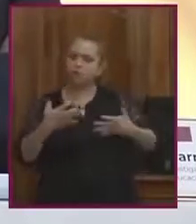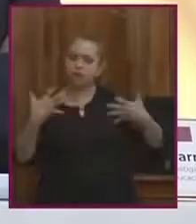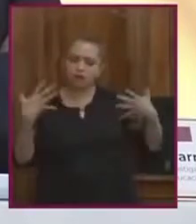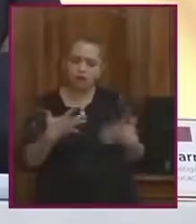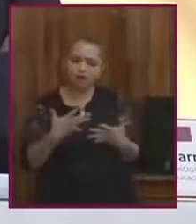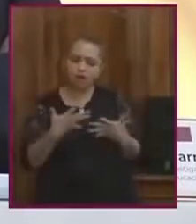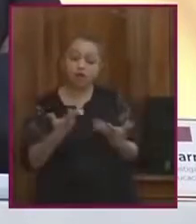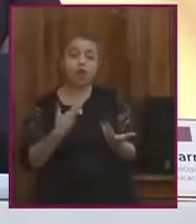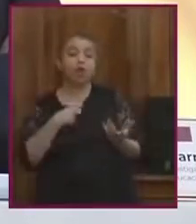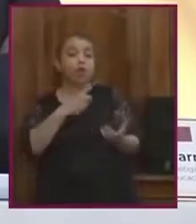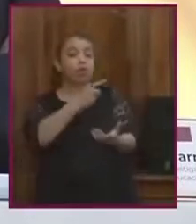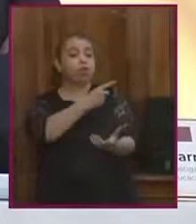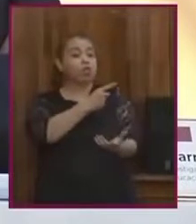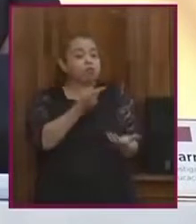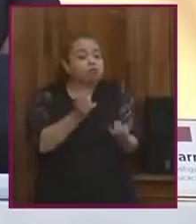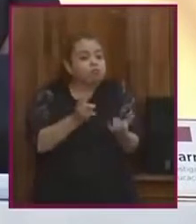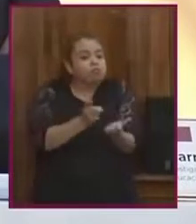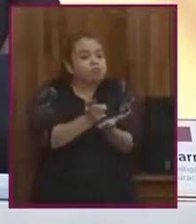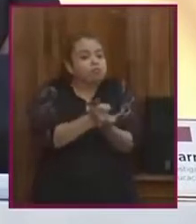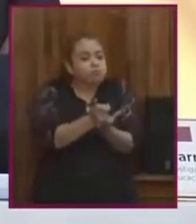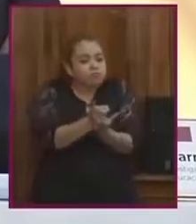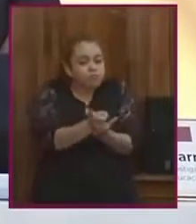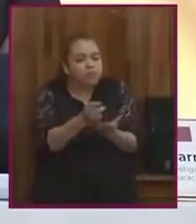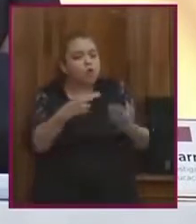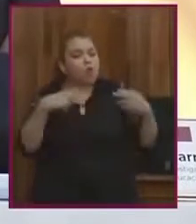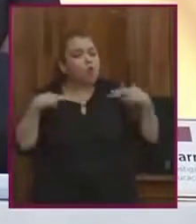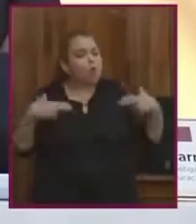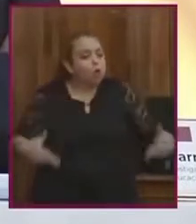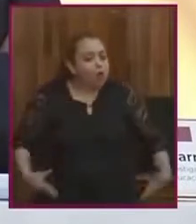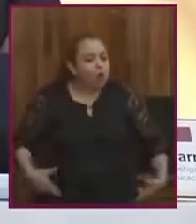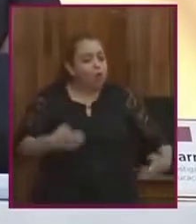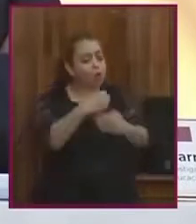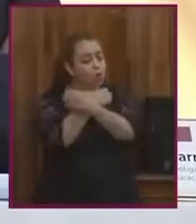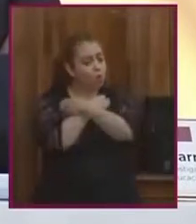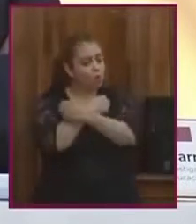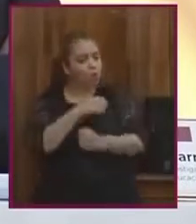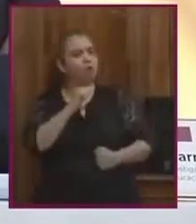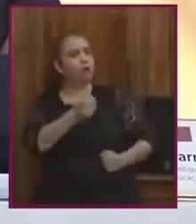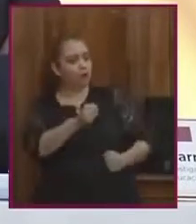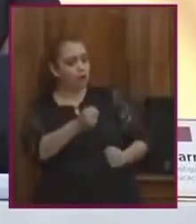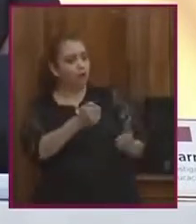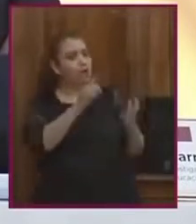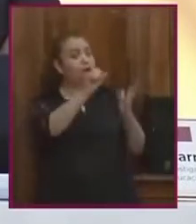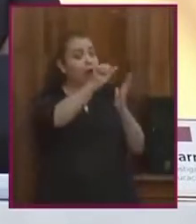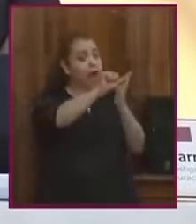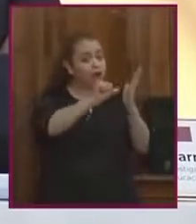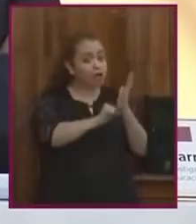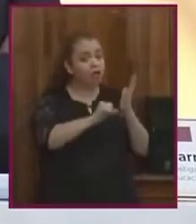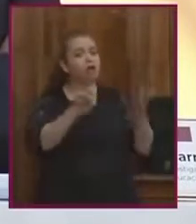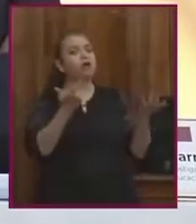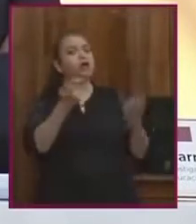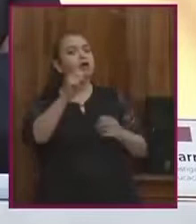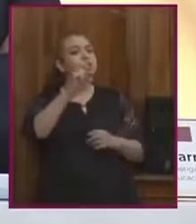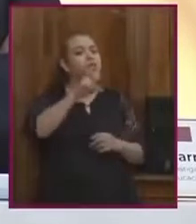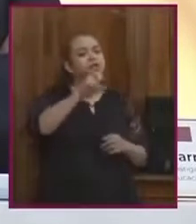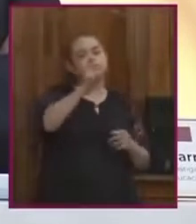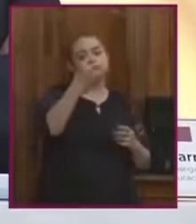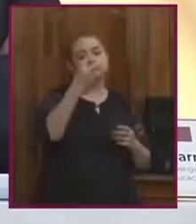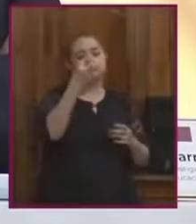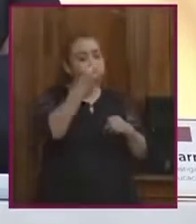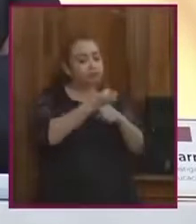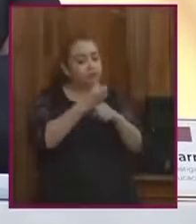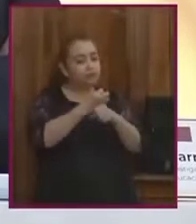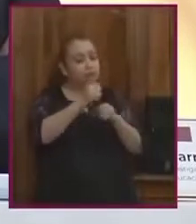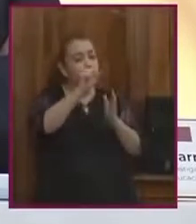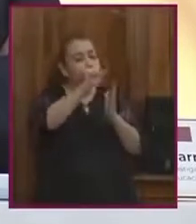cumplimiento del derecho humano a la educación, establecido no solamente en el artículo 3 constitucional, sino también en la